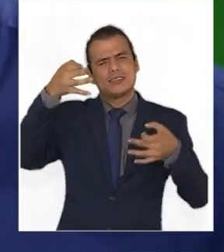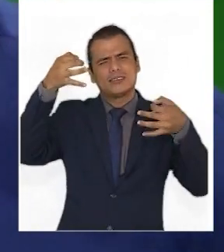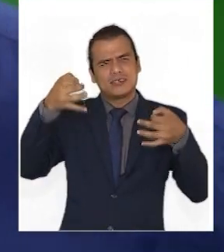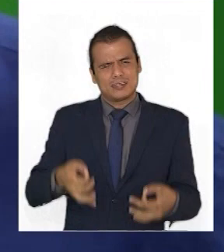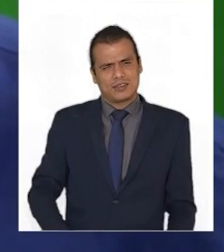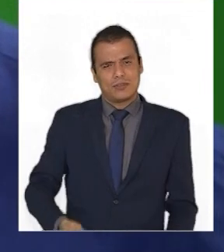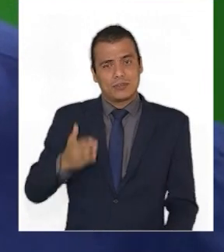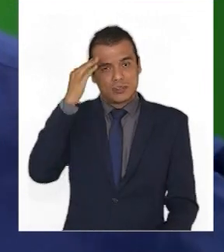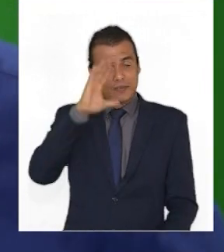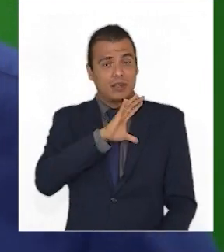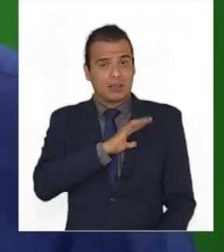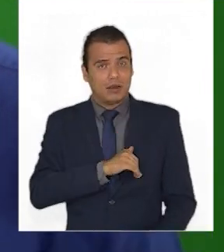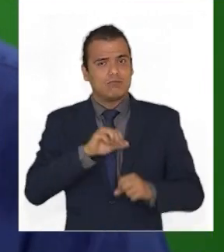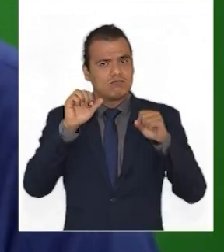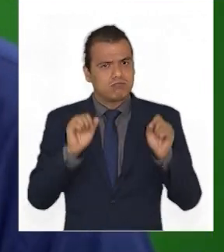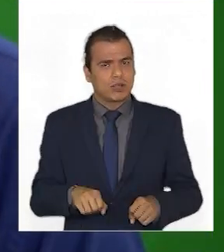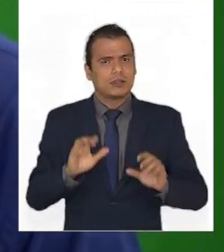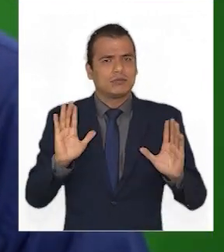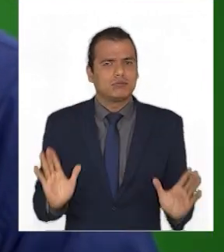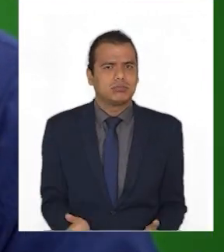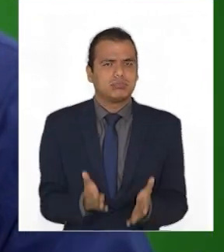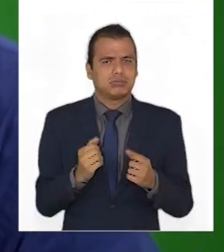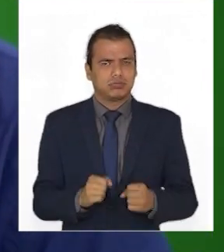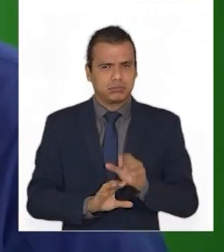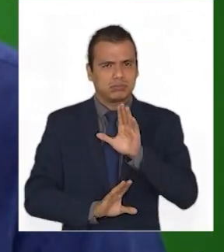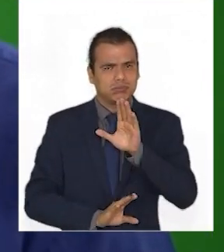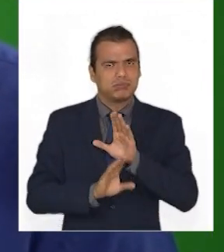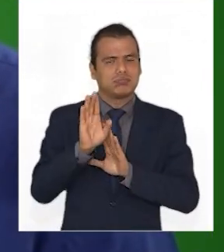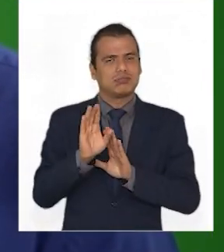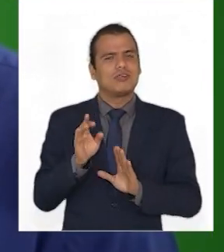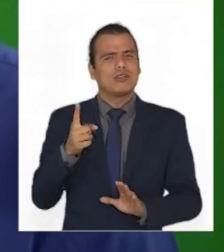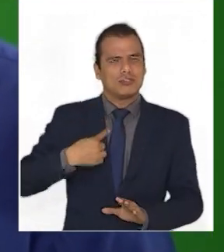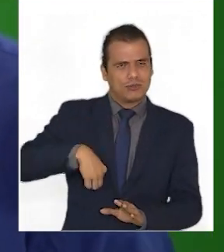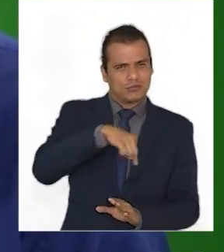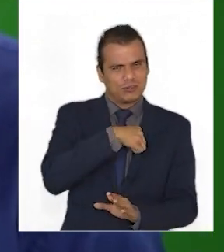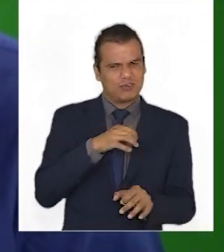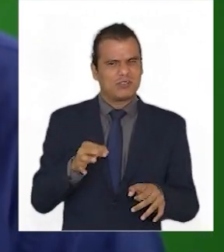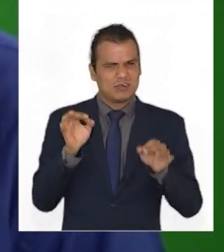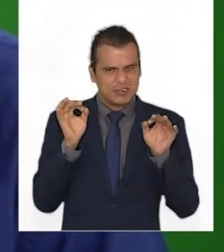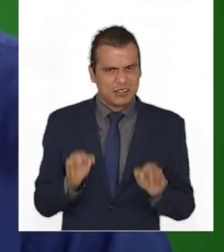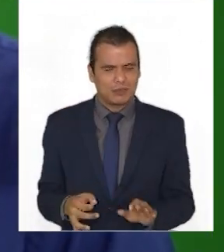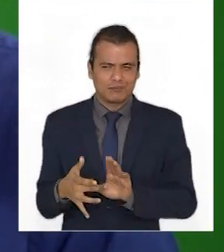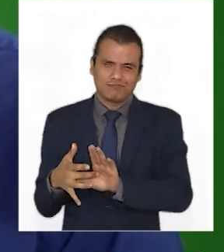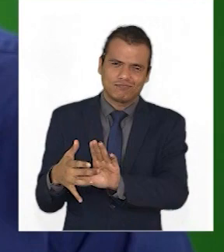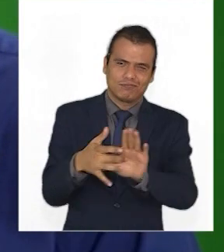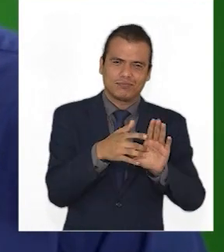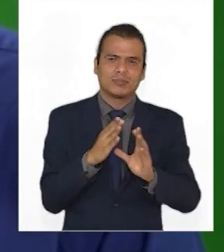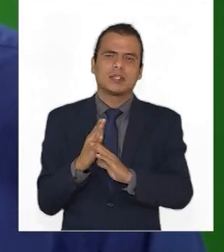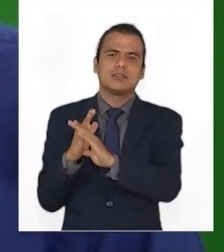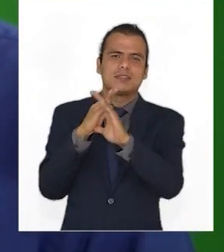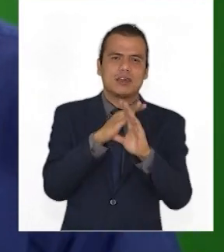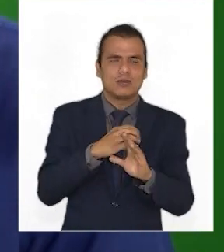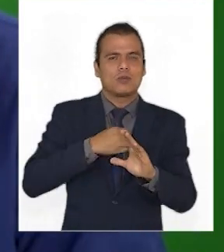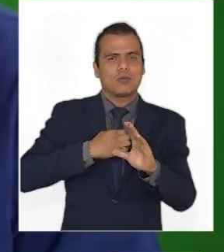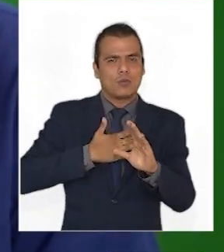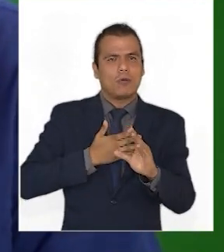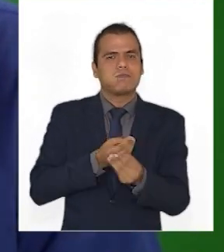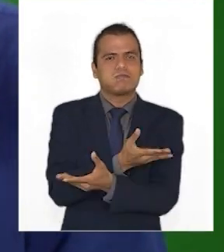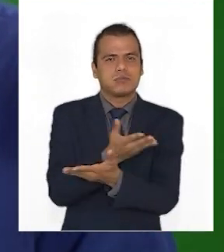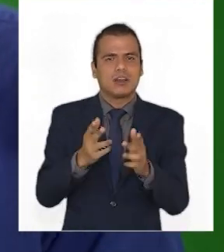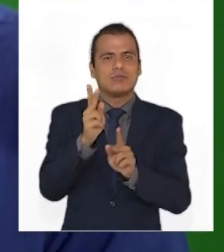un convencido de que Cali puede estar en su mejor momento, que Cali vamos a volver a llevarla a que sea una ciudad segura, una